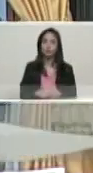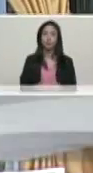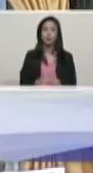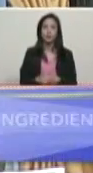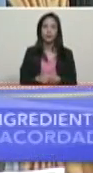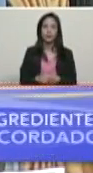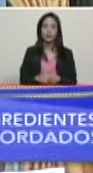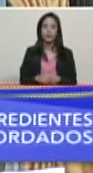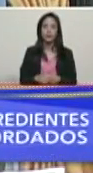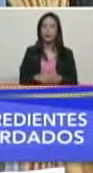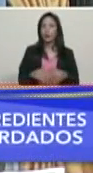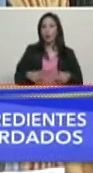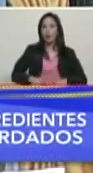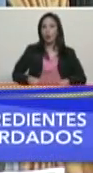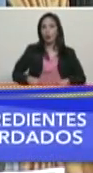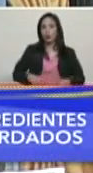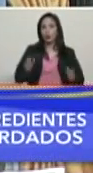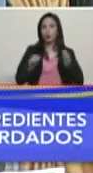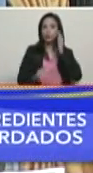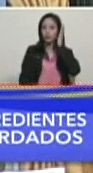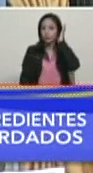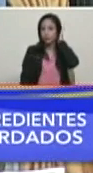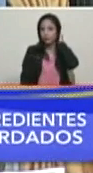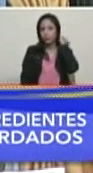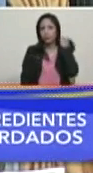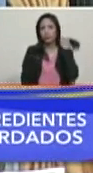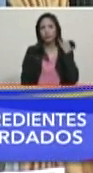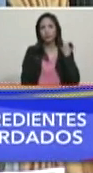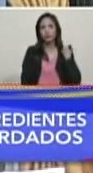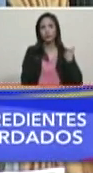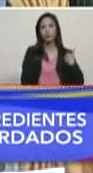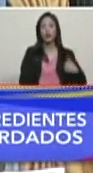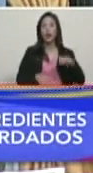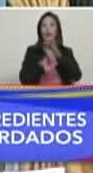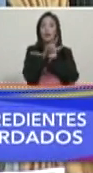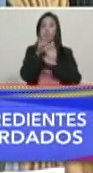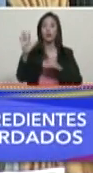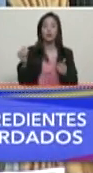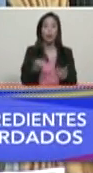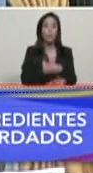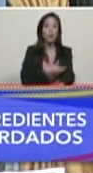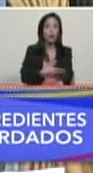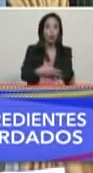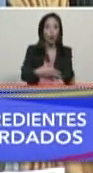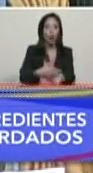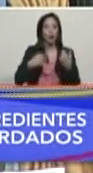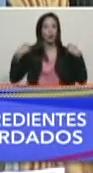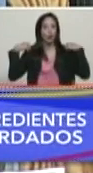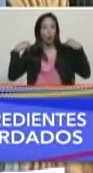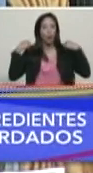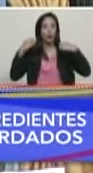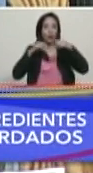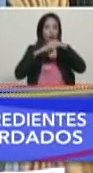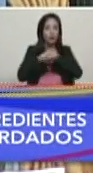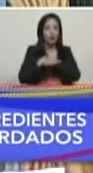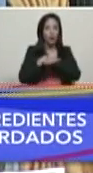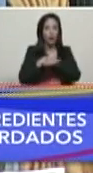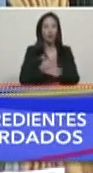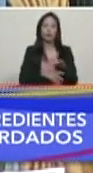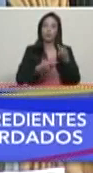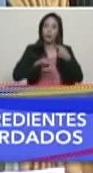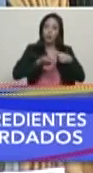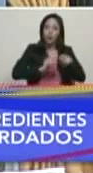esfuerzo y tenemos más de 35 millones de piezas de ropa y calzado que se